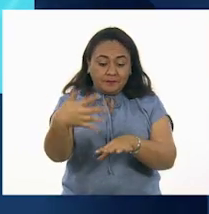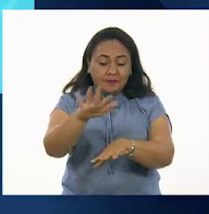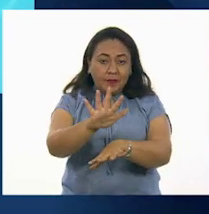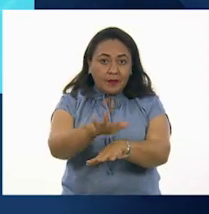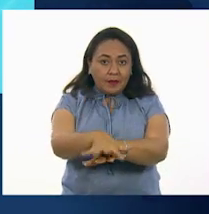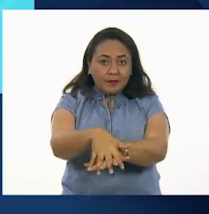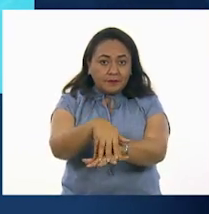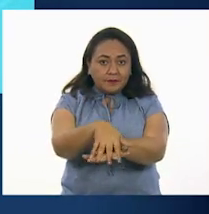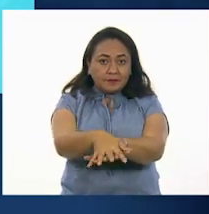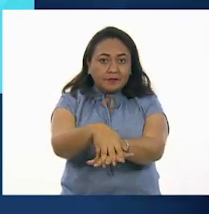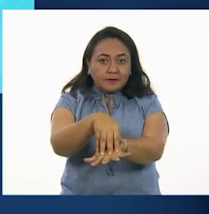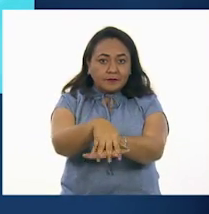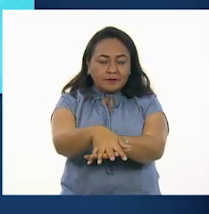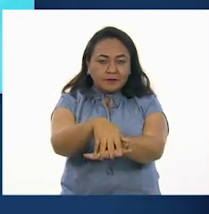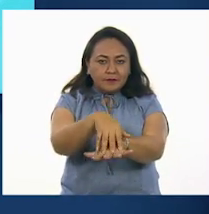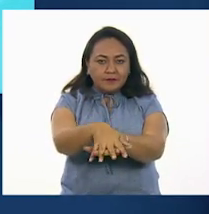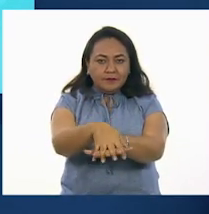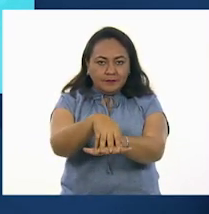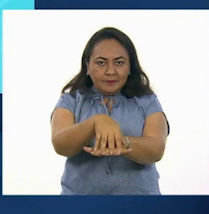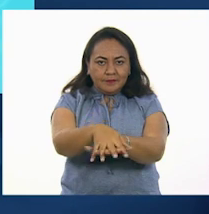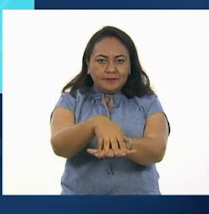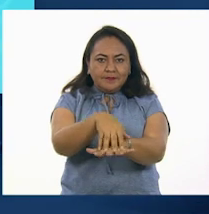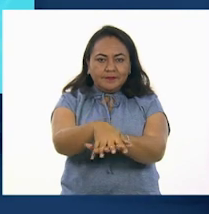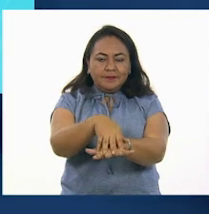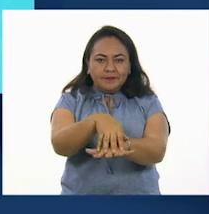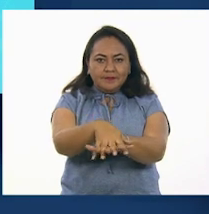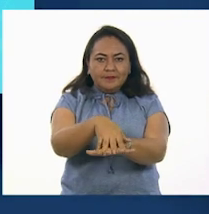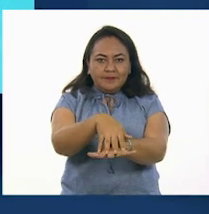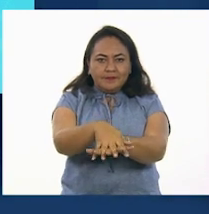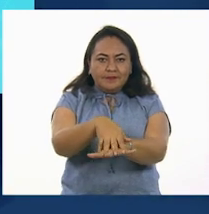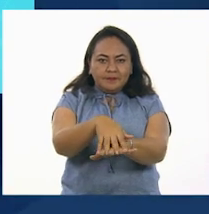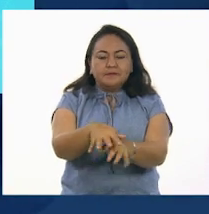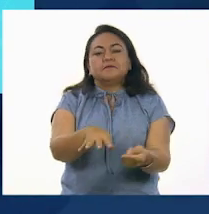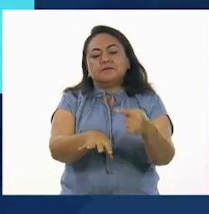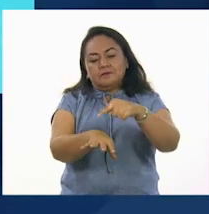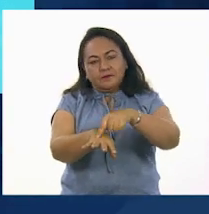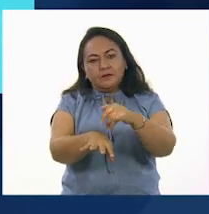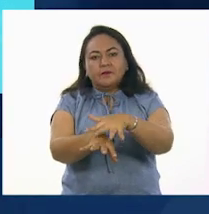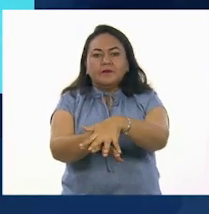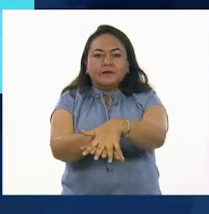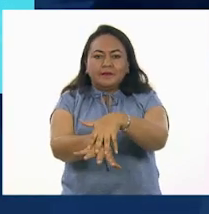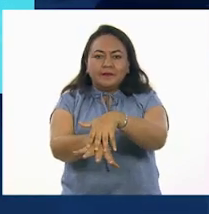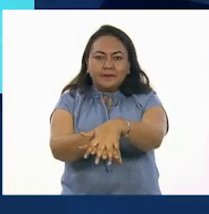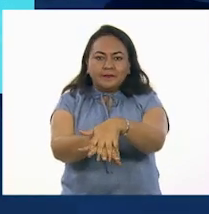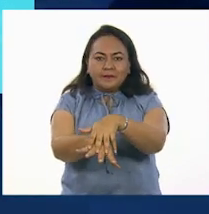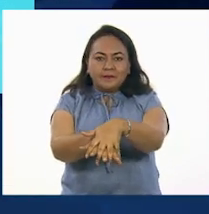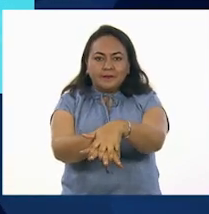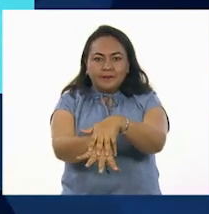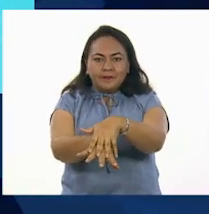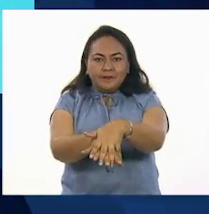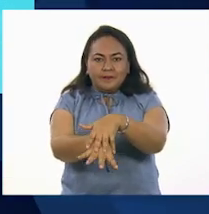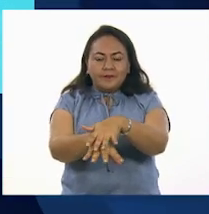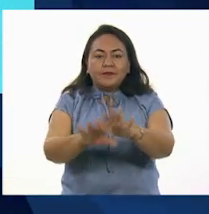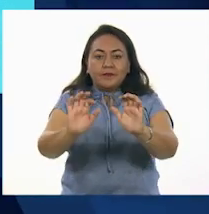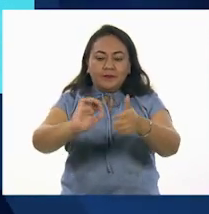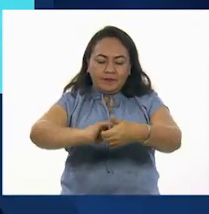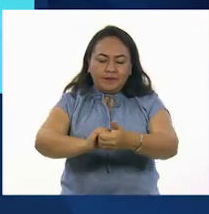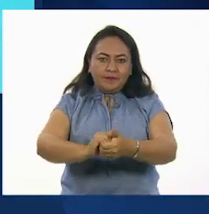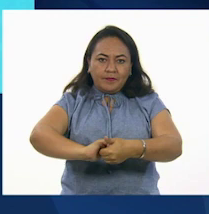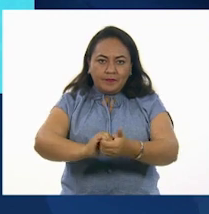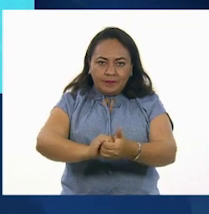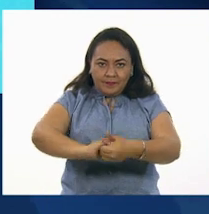de una de tus manos contra el dorso de la otra, entrelazando los dedos. Repite lo mismo con la otra mano. Frota los